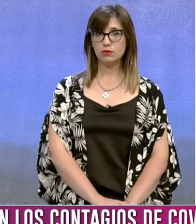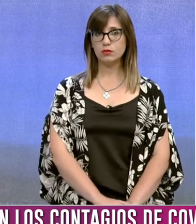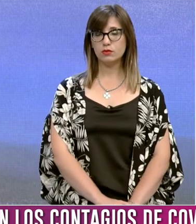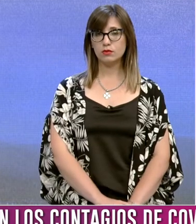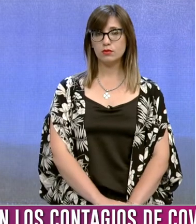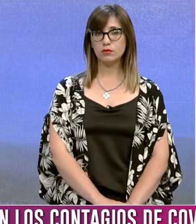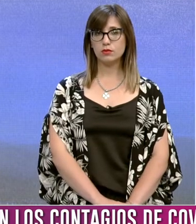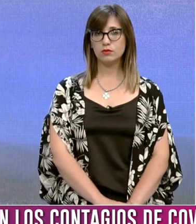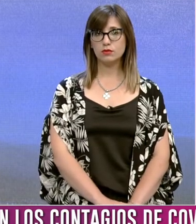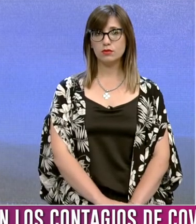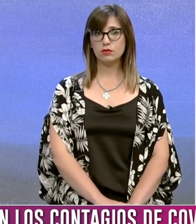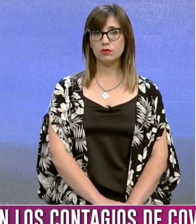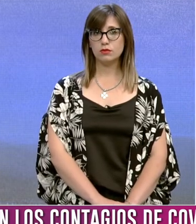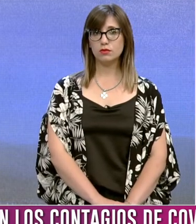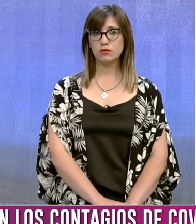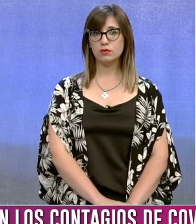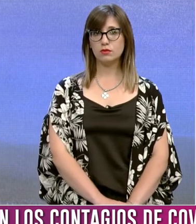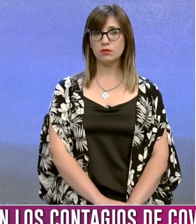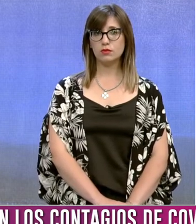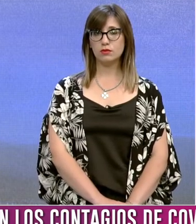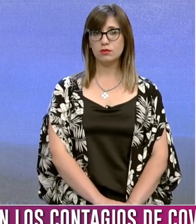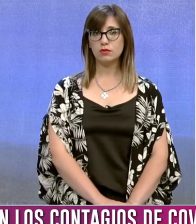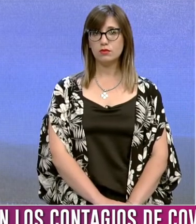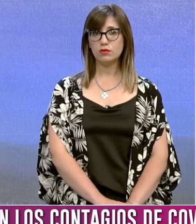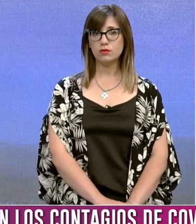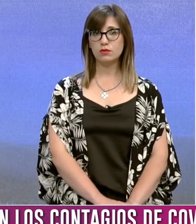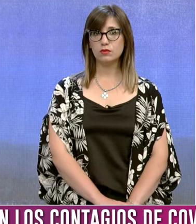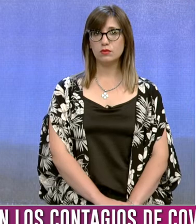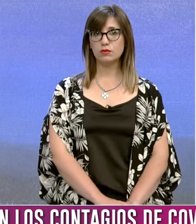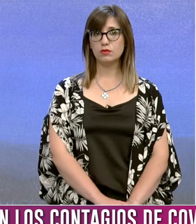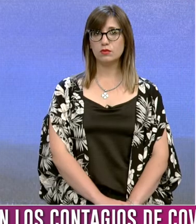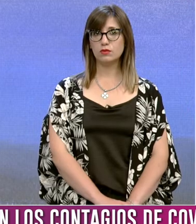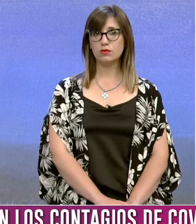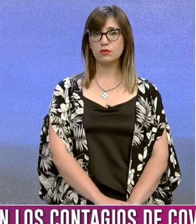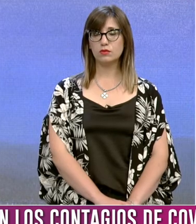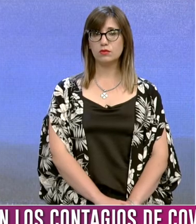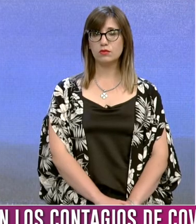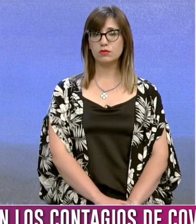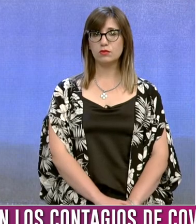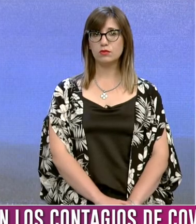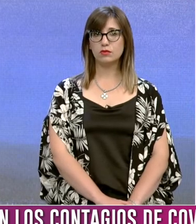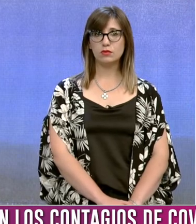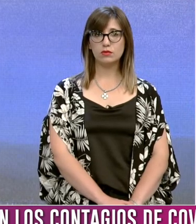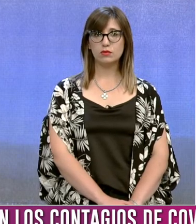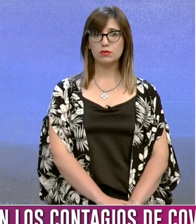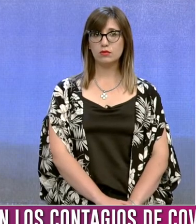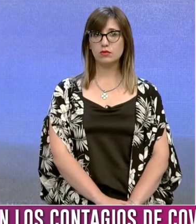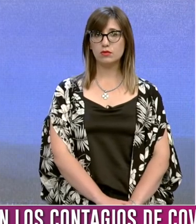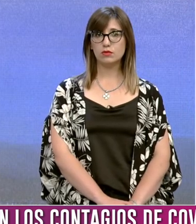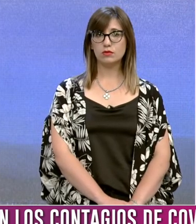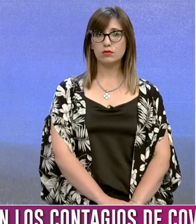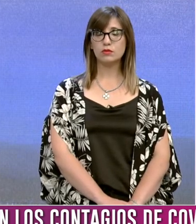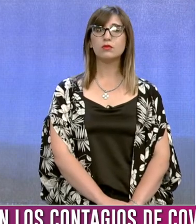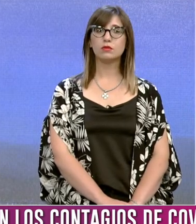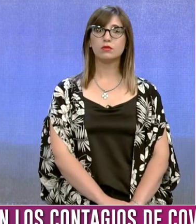Hoy nosotros estamos recibiendo, tenemos que pensar que nosotros vamos recibiendo los casos que detectamos 15 días atrás, que es más o menos el tiempo en cual